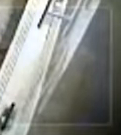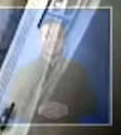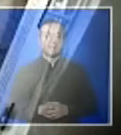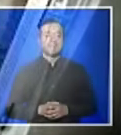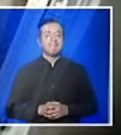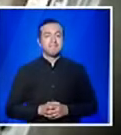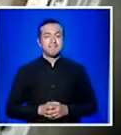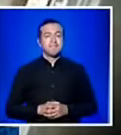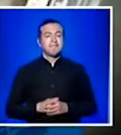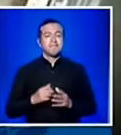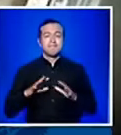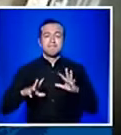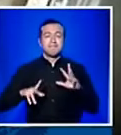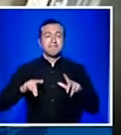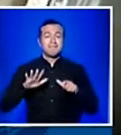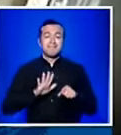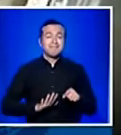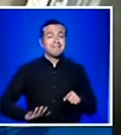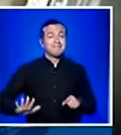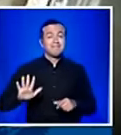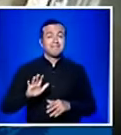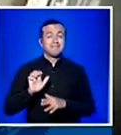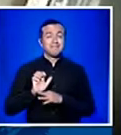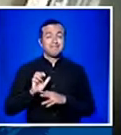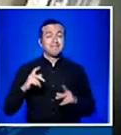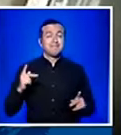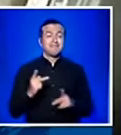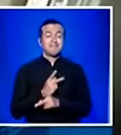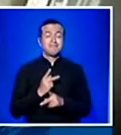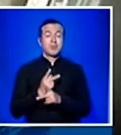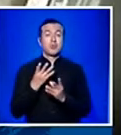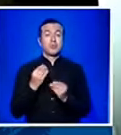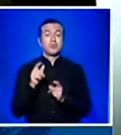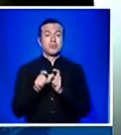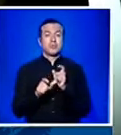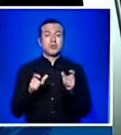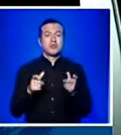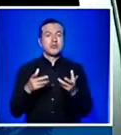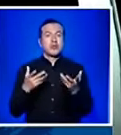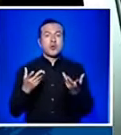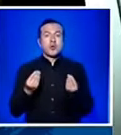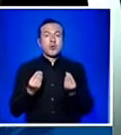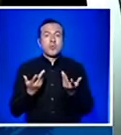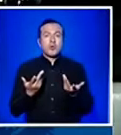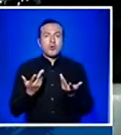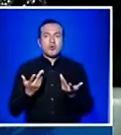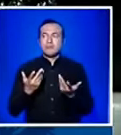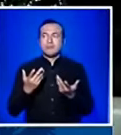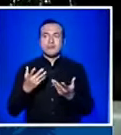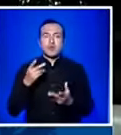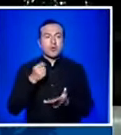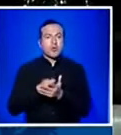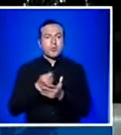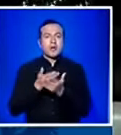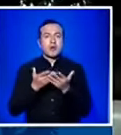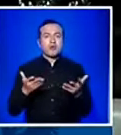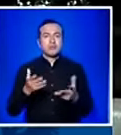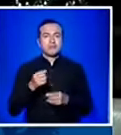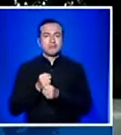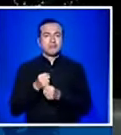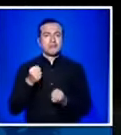La criminalidad que atraviesa el país ha disparado la demanda de equipos de seguridad para conductores y vehículos.